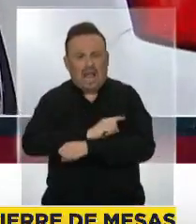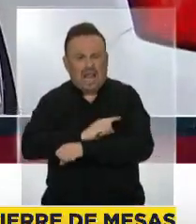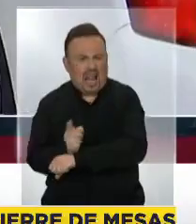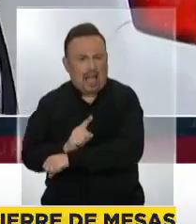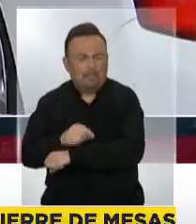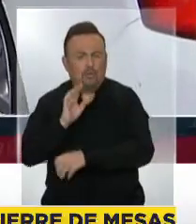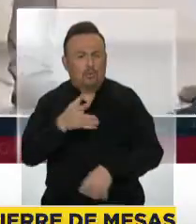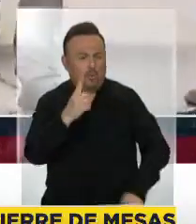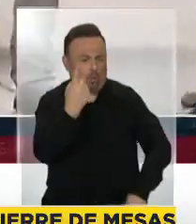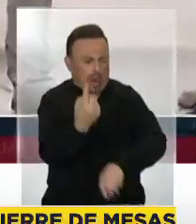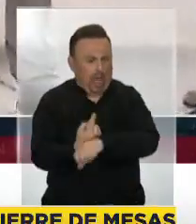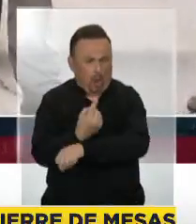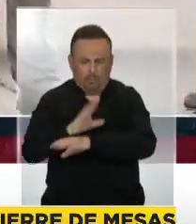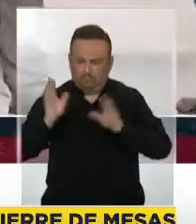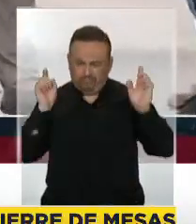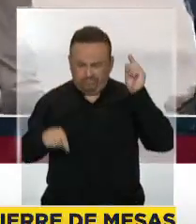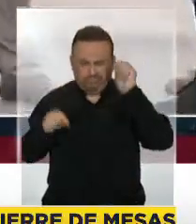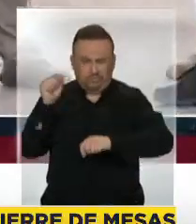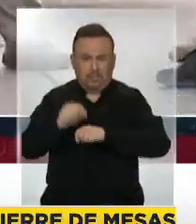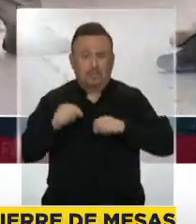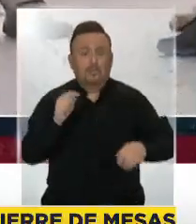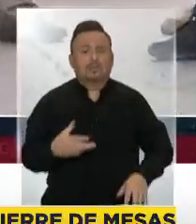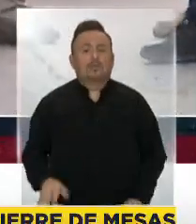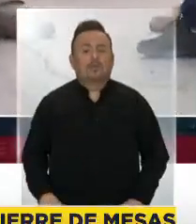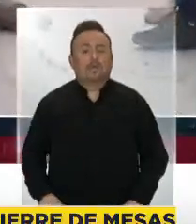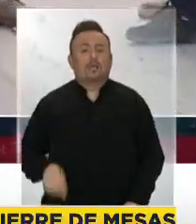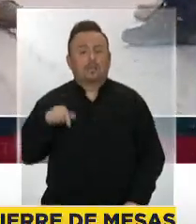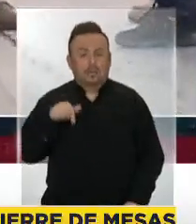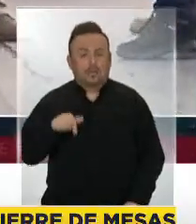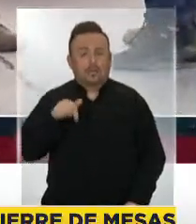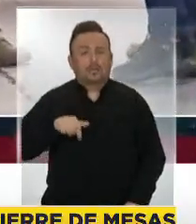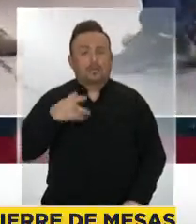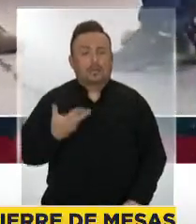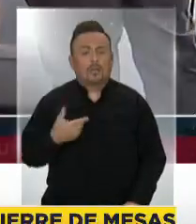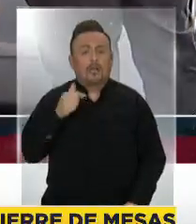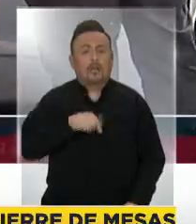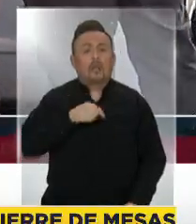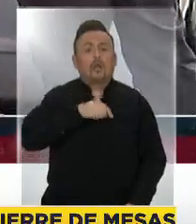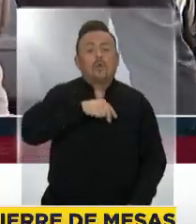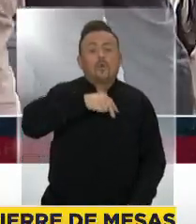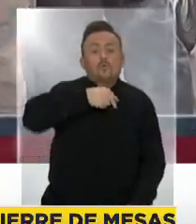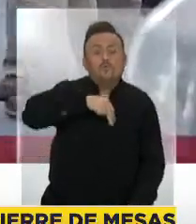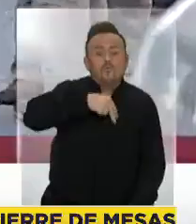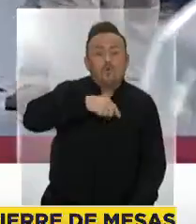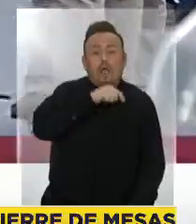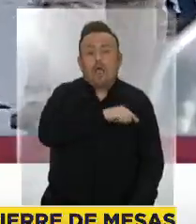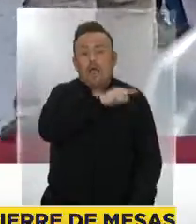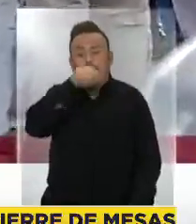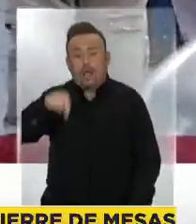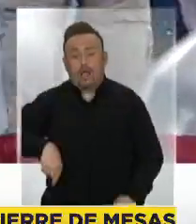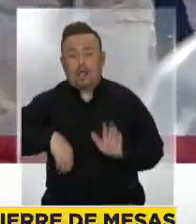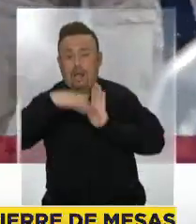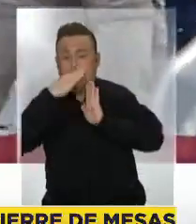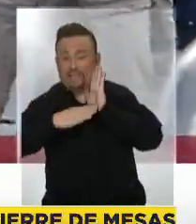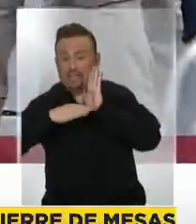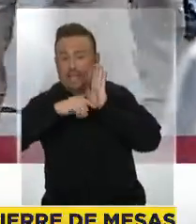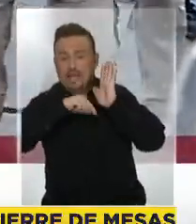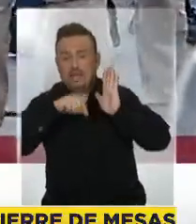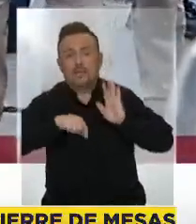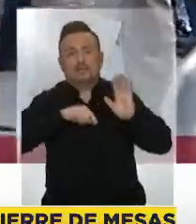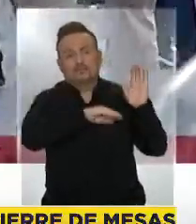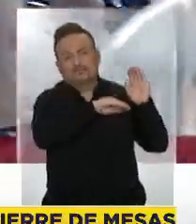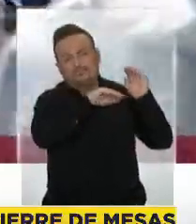efectivos de diversas unidades, de diversas comunas. Nosotros que recorrimos desde Ñuñoa hasta La Pintana, vimos varios carros que llegaron también